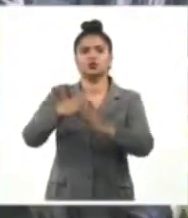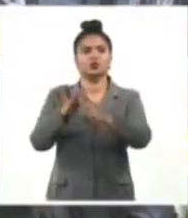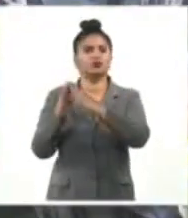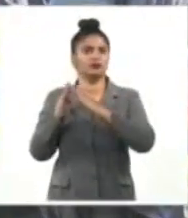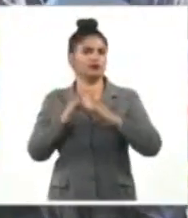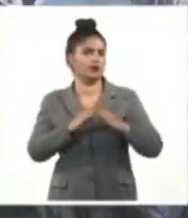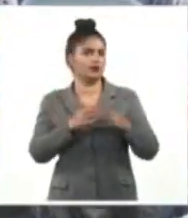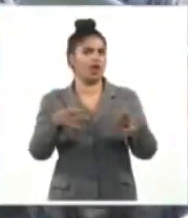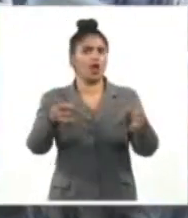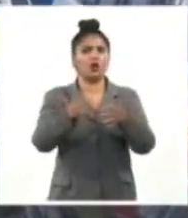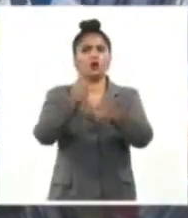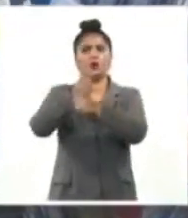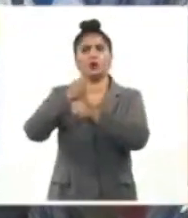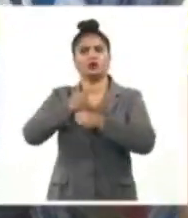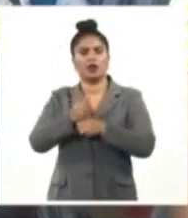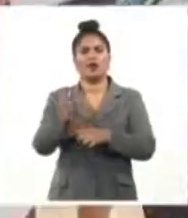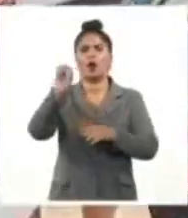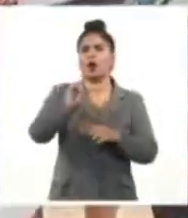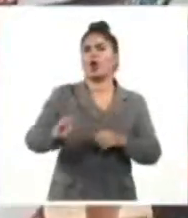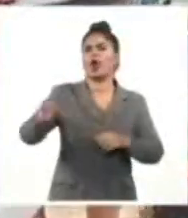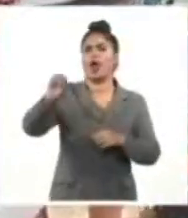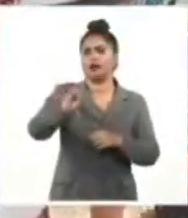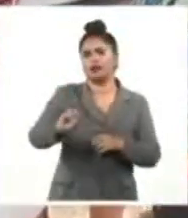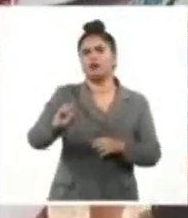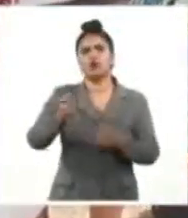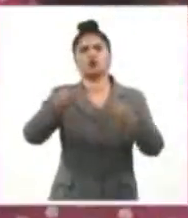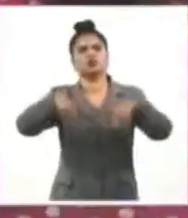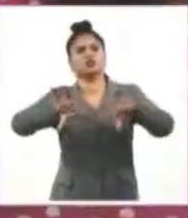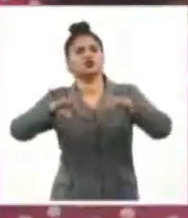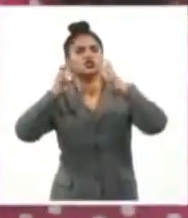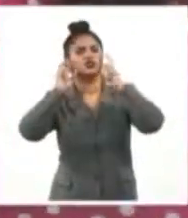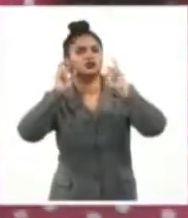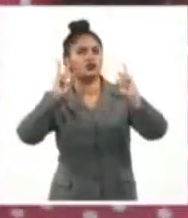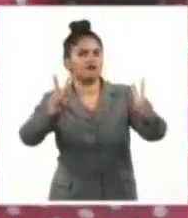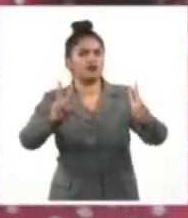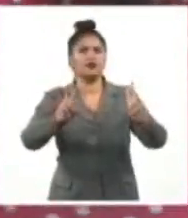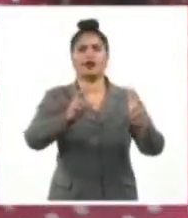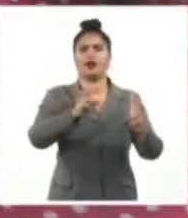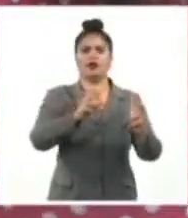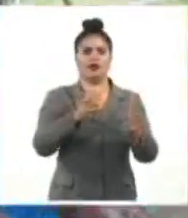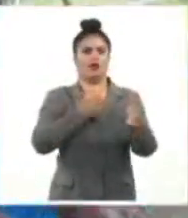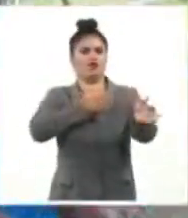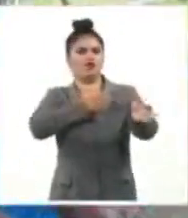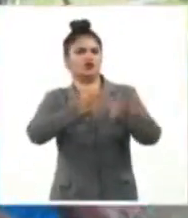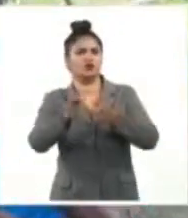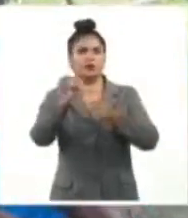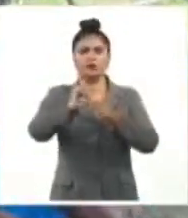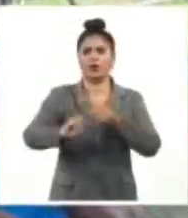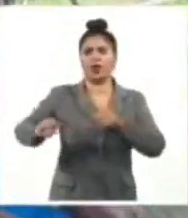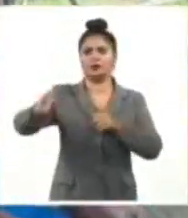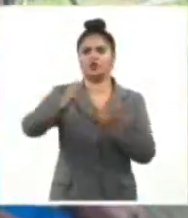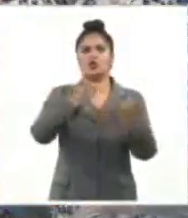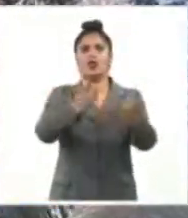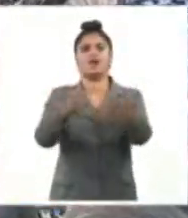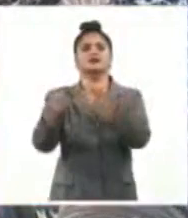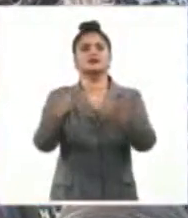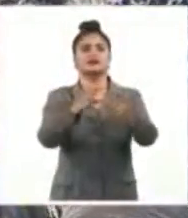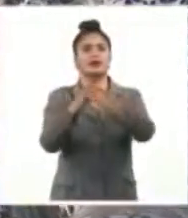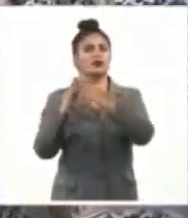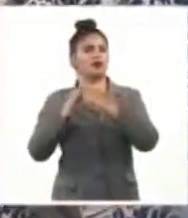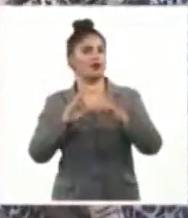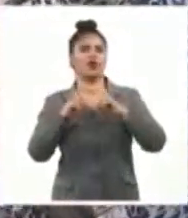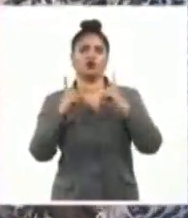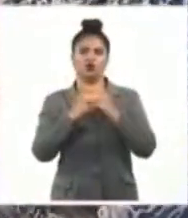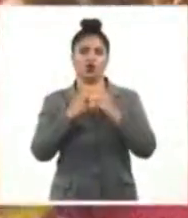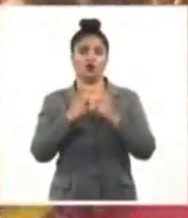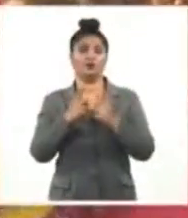trabajo comunitario acerca de las condiciones de vida, el funcionamiento de las organizaciones, las necesidades de los barrios y la impronta de que el pueblo,